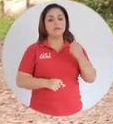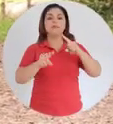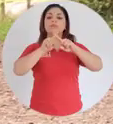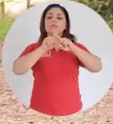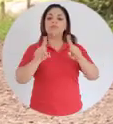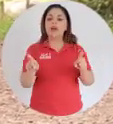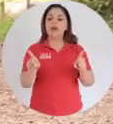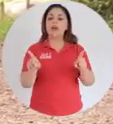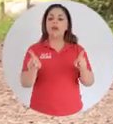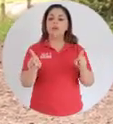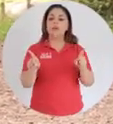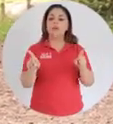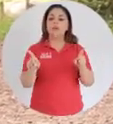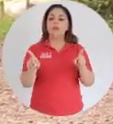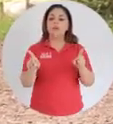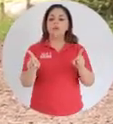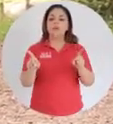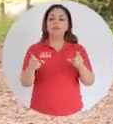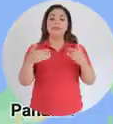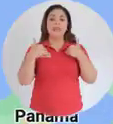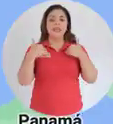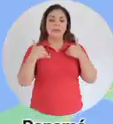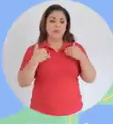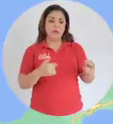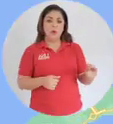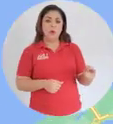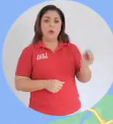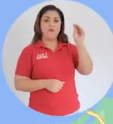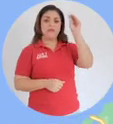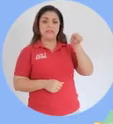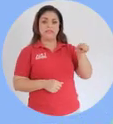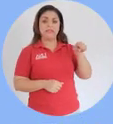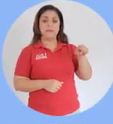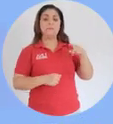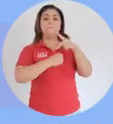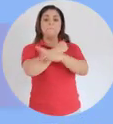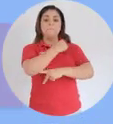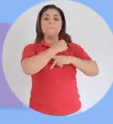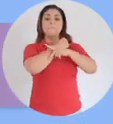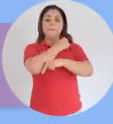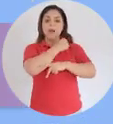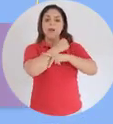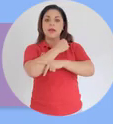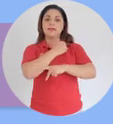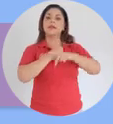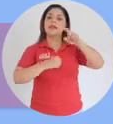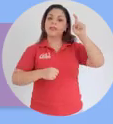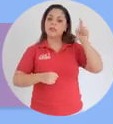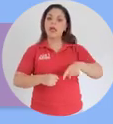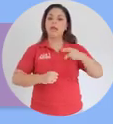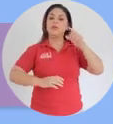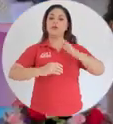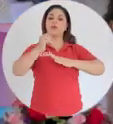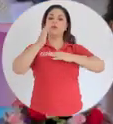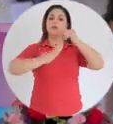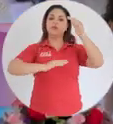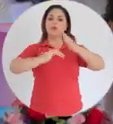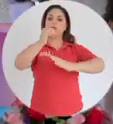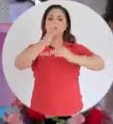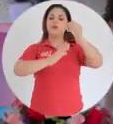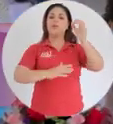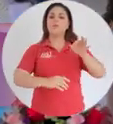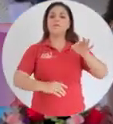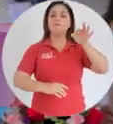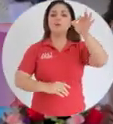se manifiesta en una salida masiva de las personas jóvenes de ese país que se supondría tienen que construir en el